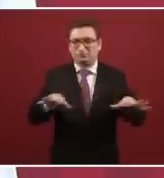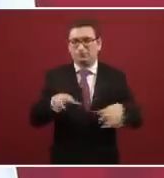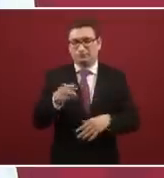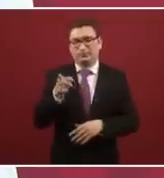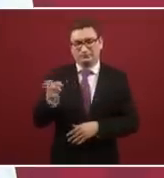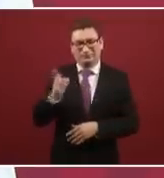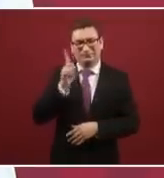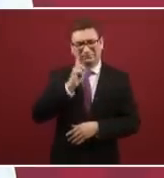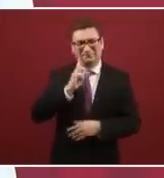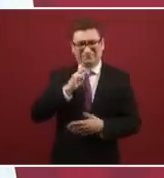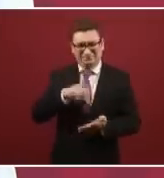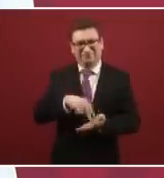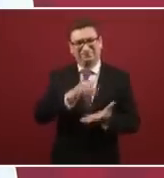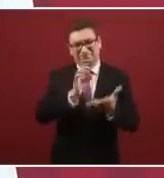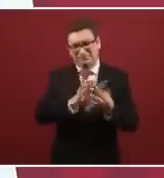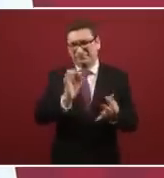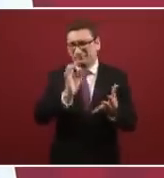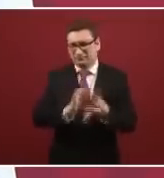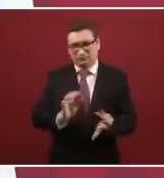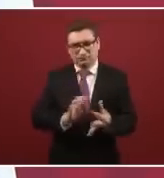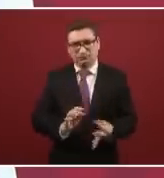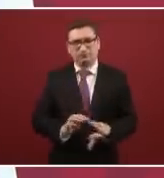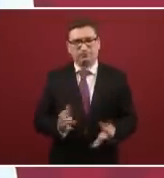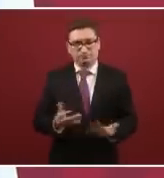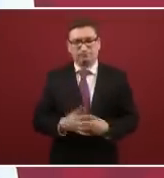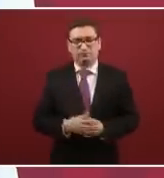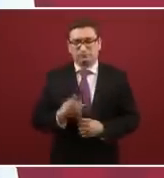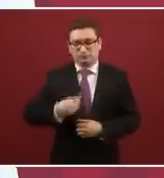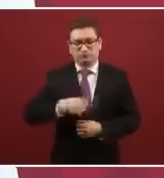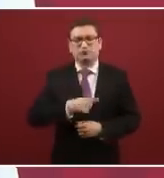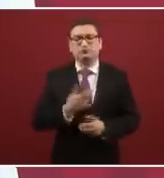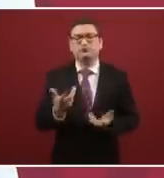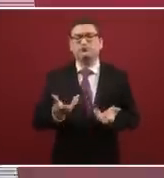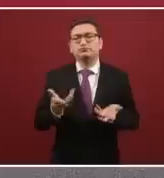les explique lo que estamos haciendo,